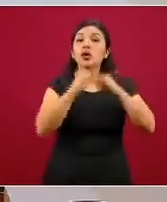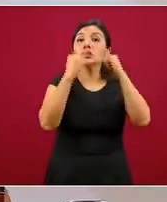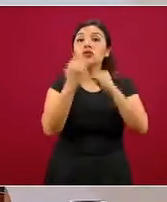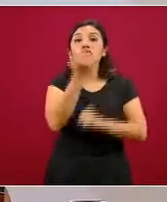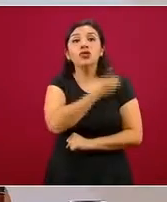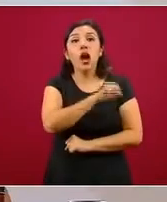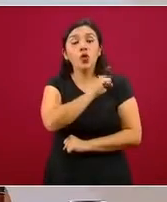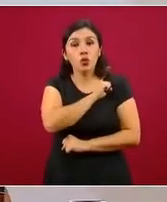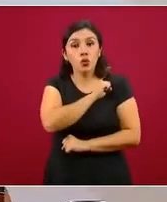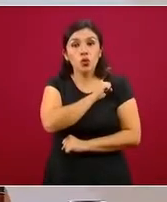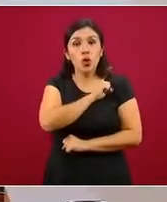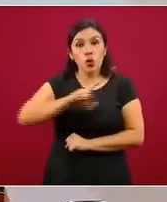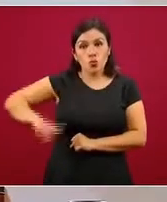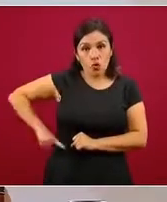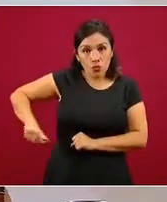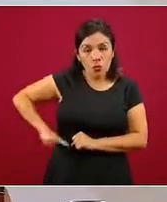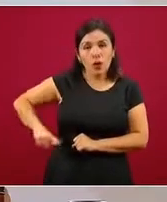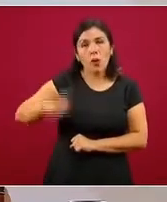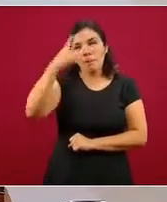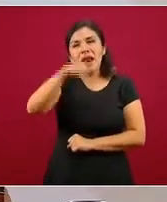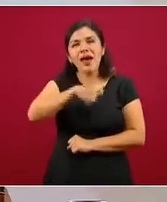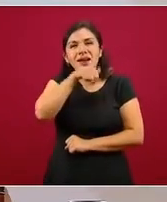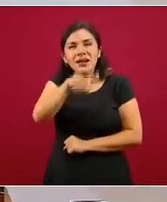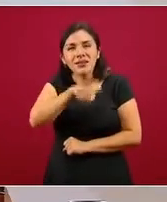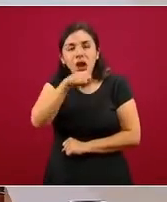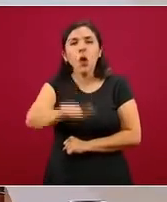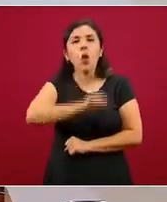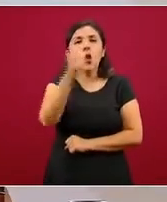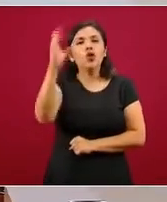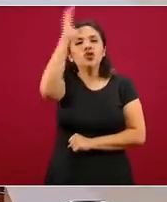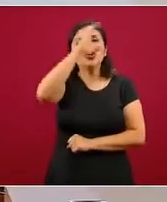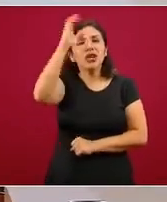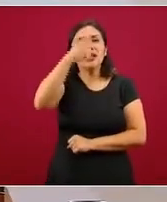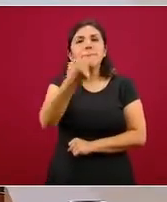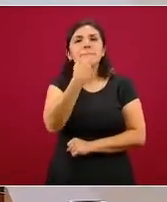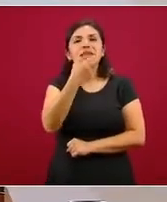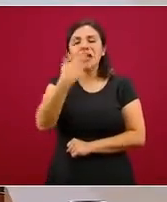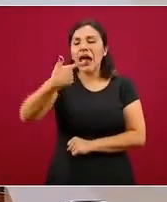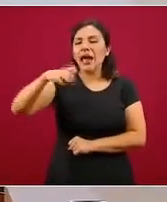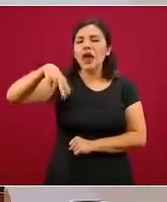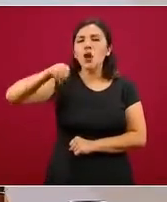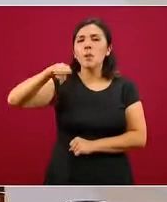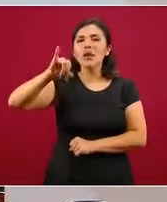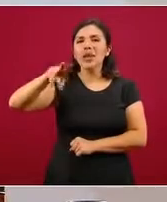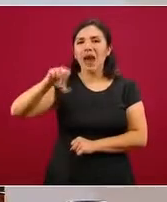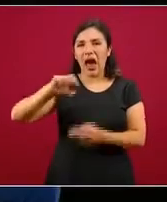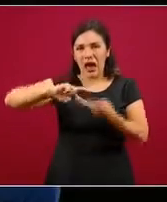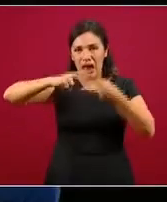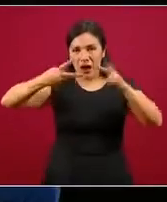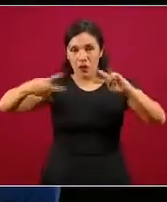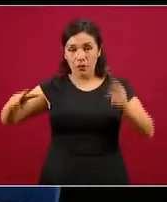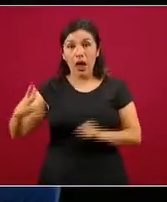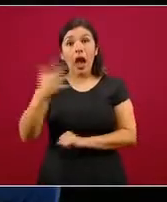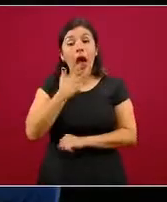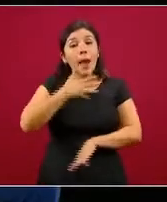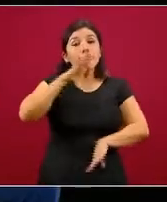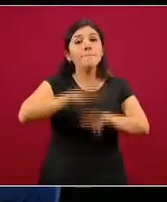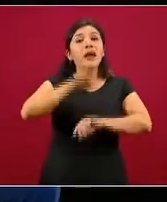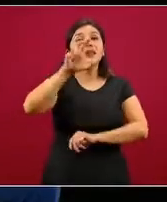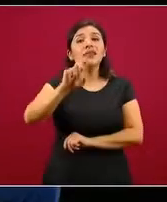Salud Pública, el Instituto de Geriatría y el Instituto de Ciencias de Medicina Genómica. Y hay